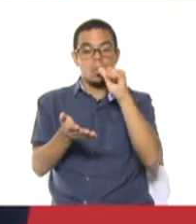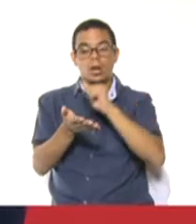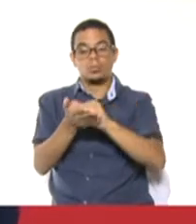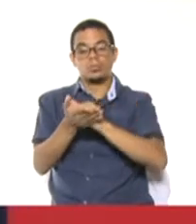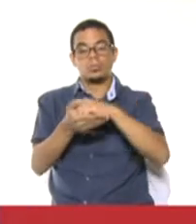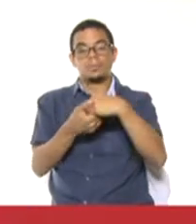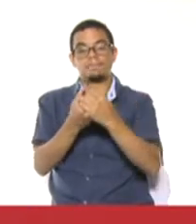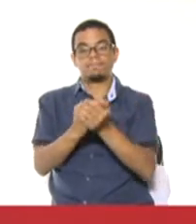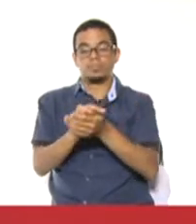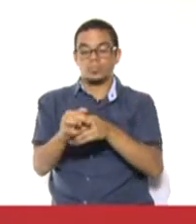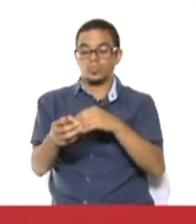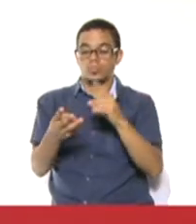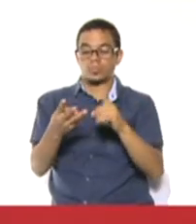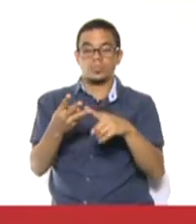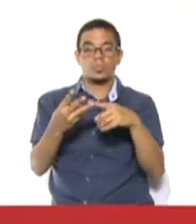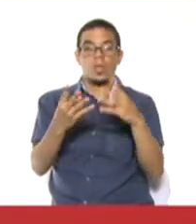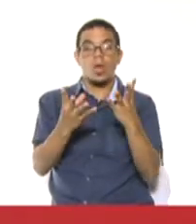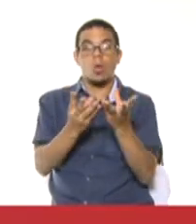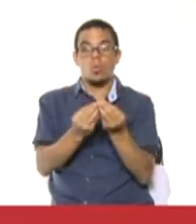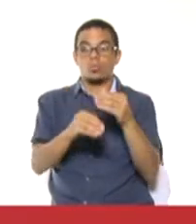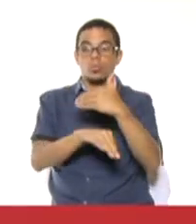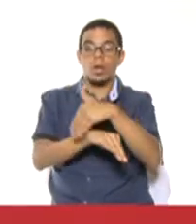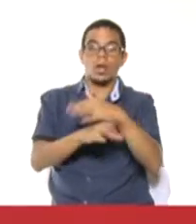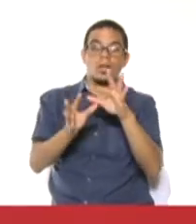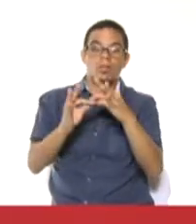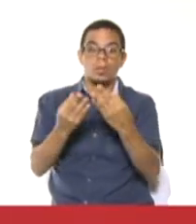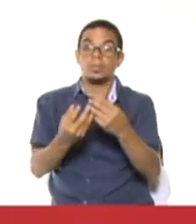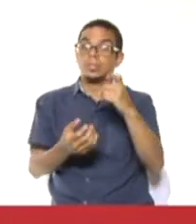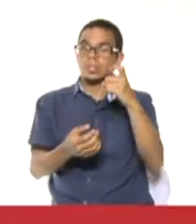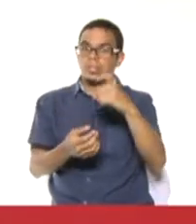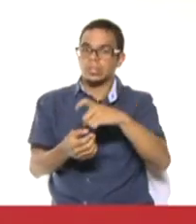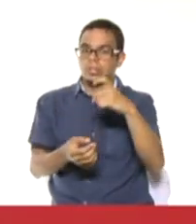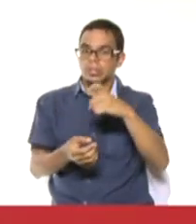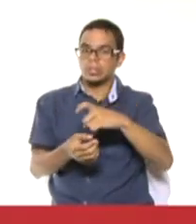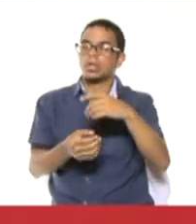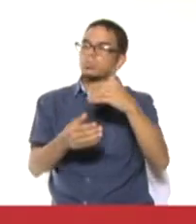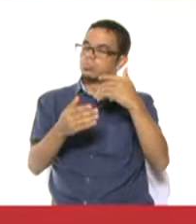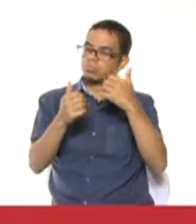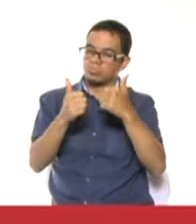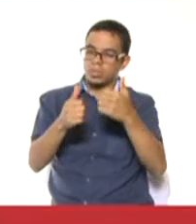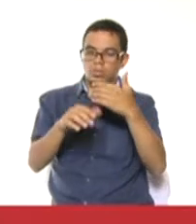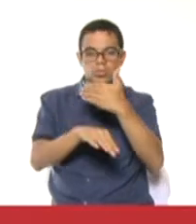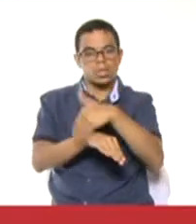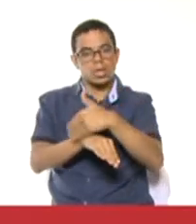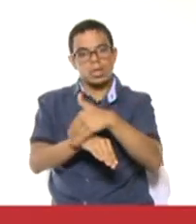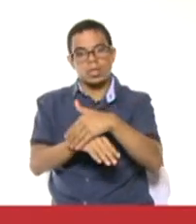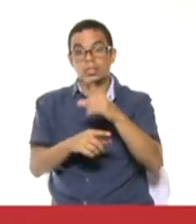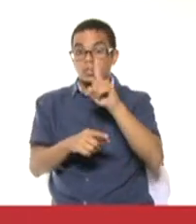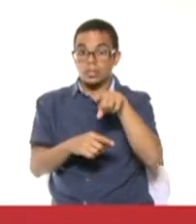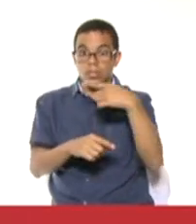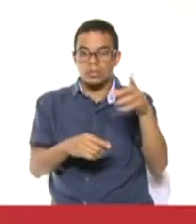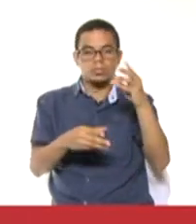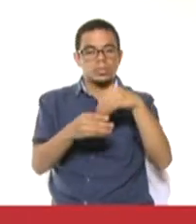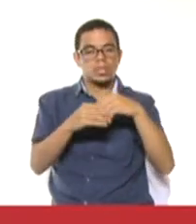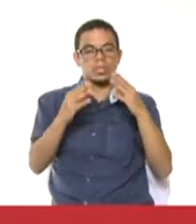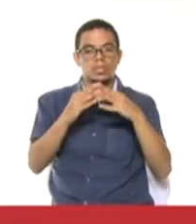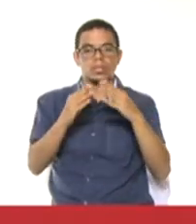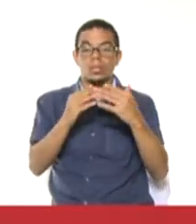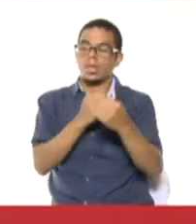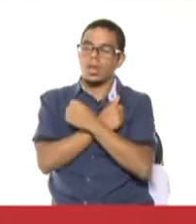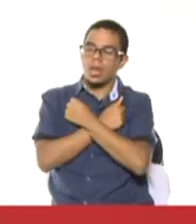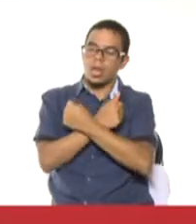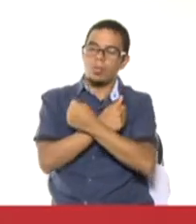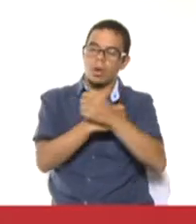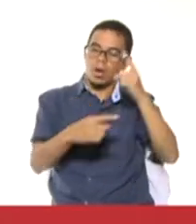frecuentemente y salir junto a nuestra familia si es necesario. Y recordando que el amor